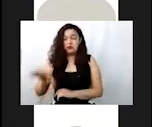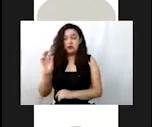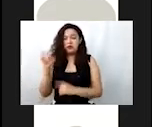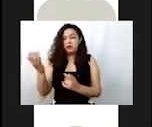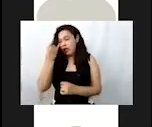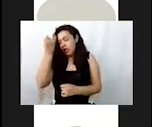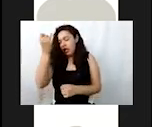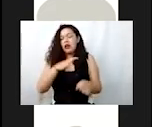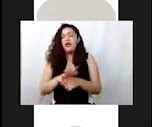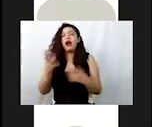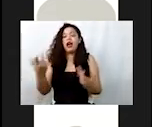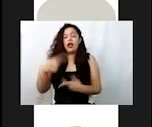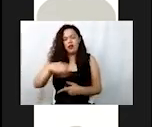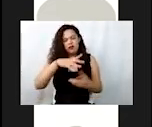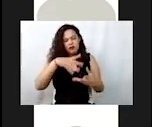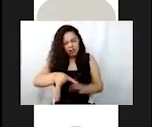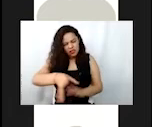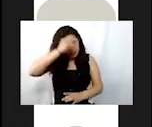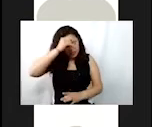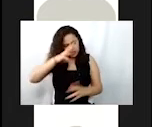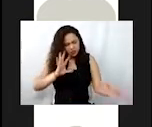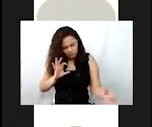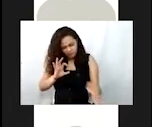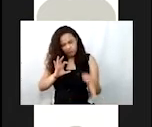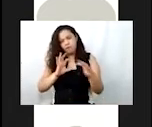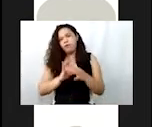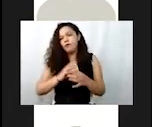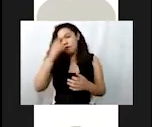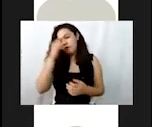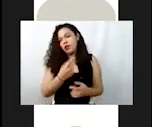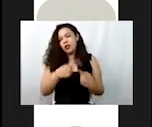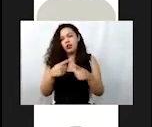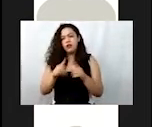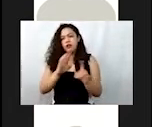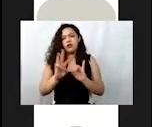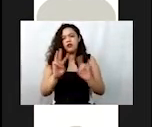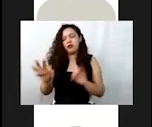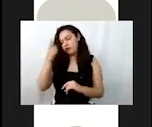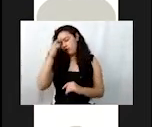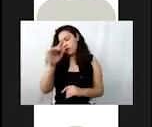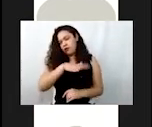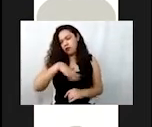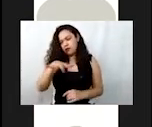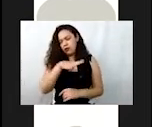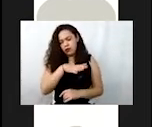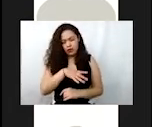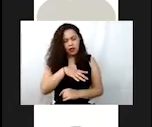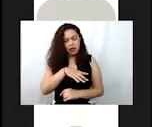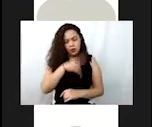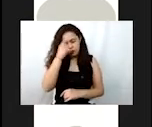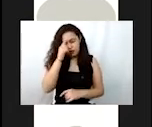se apropien de esto y se sumen a las distintas plataformas y los espacios que hay de